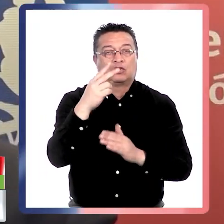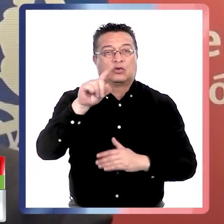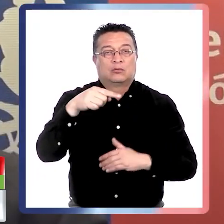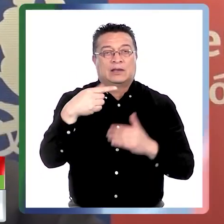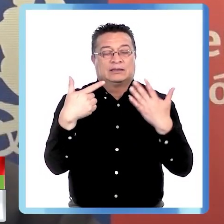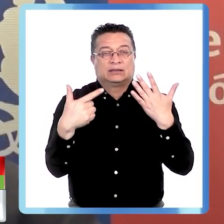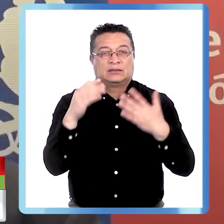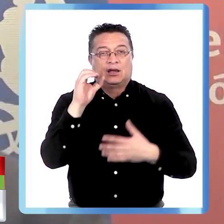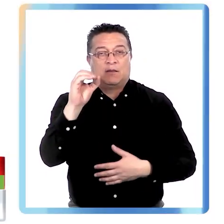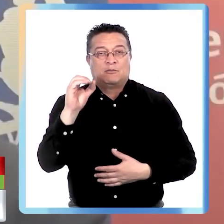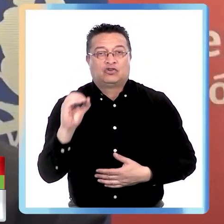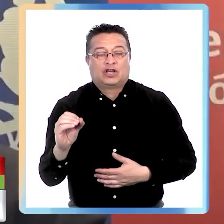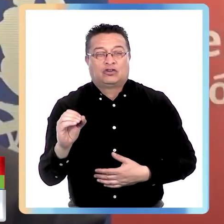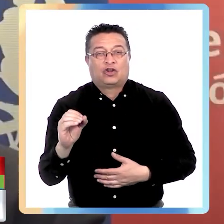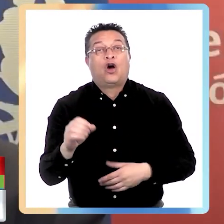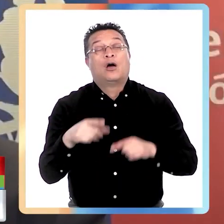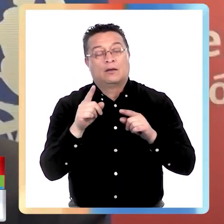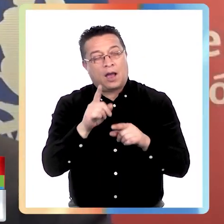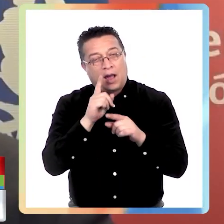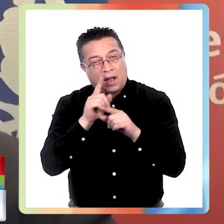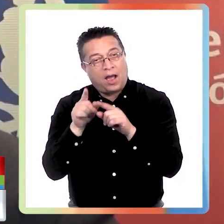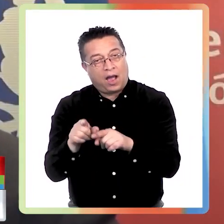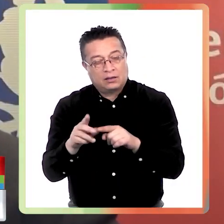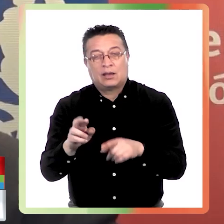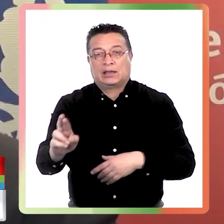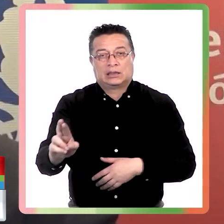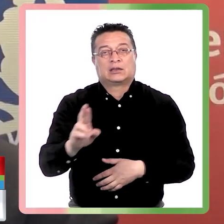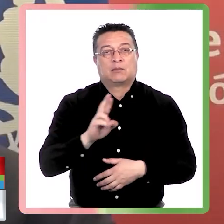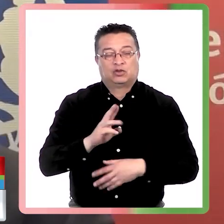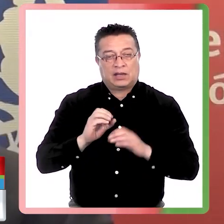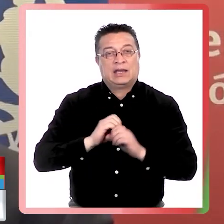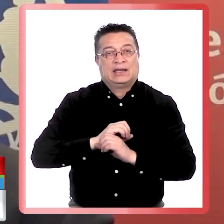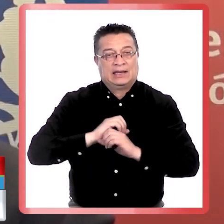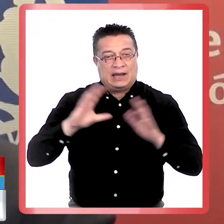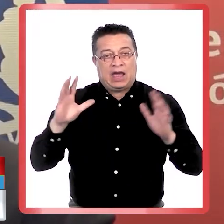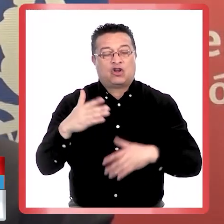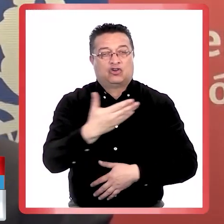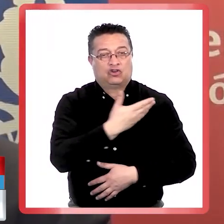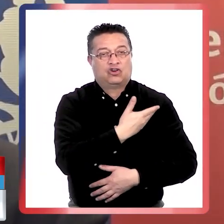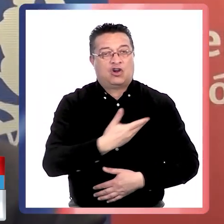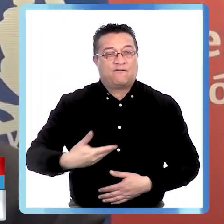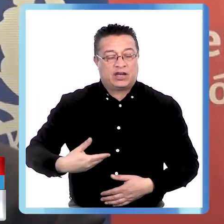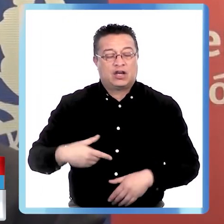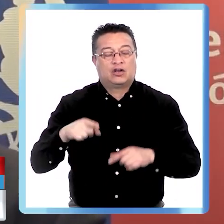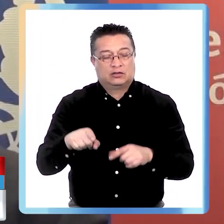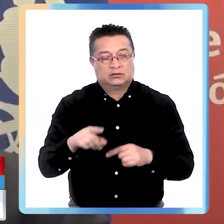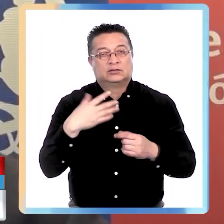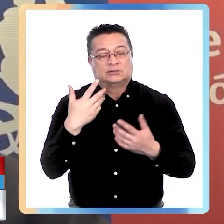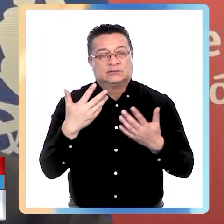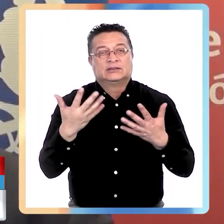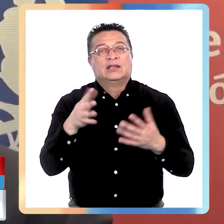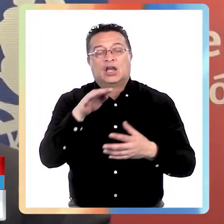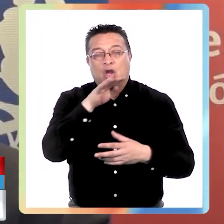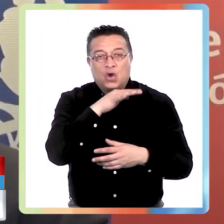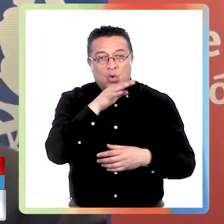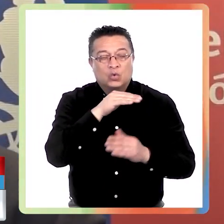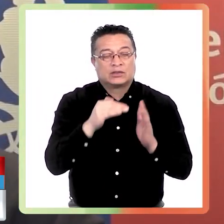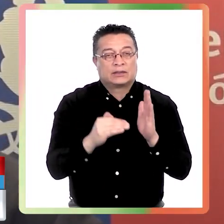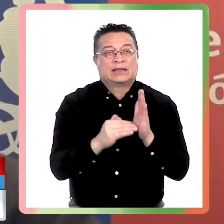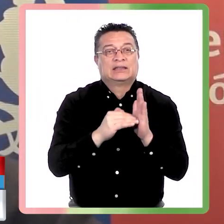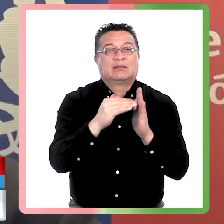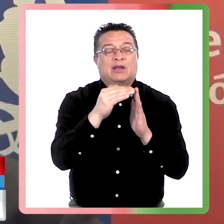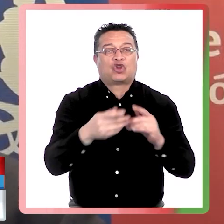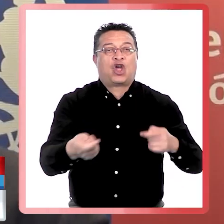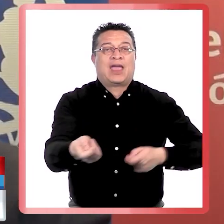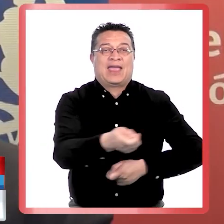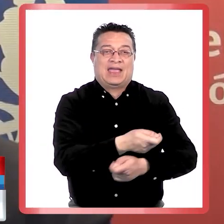un crecimiento de 2,7%. Hay una respuesta clara del gobierno por parte de los instrumentos que son utilizados para el